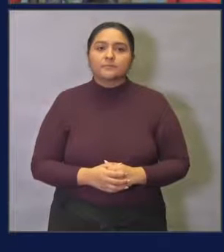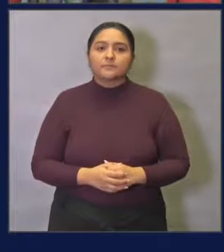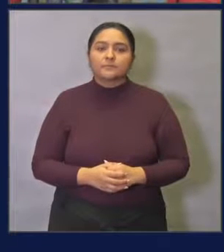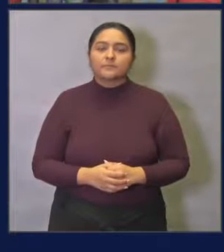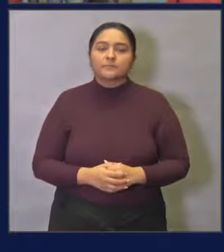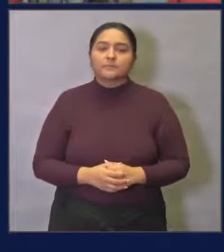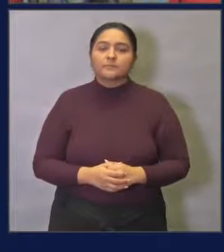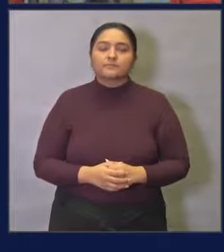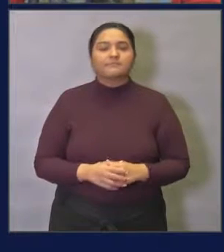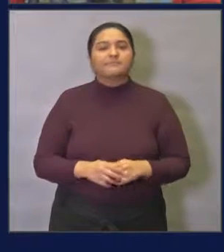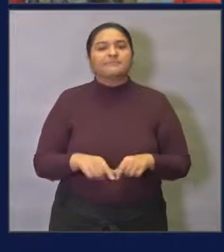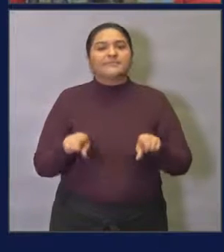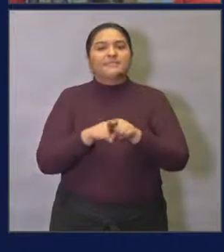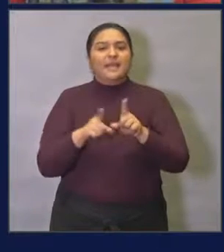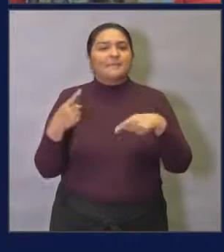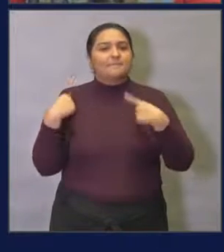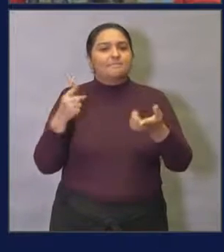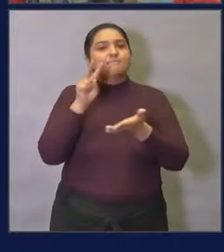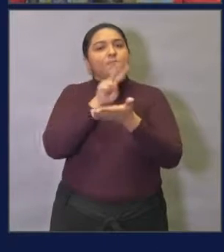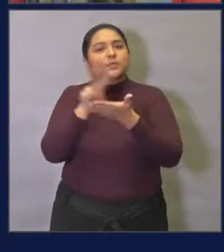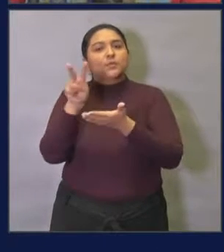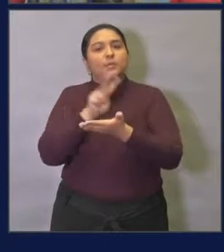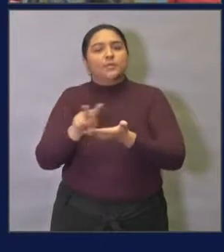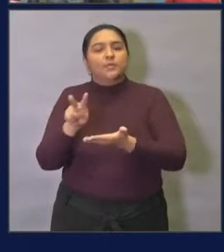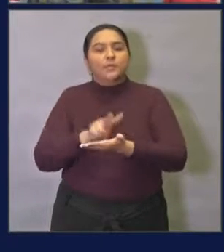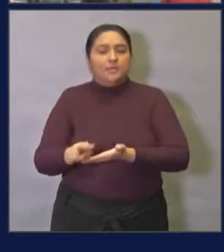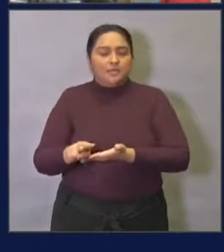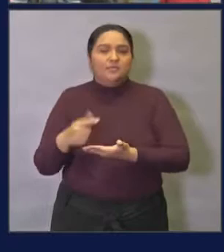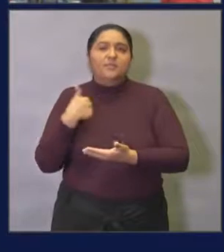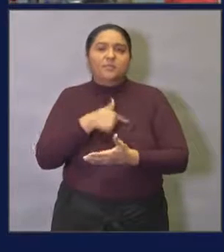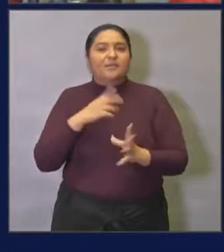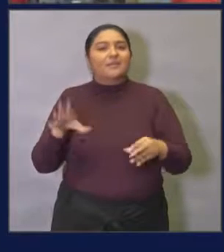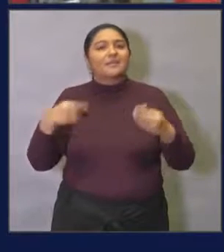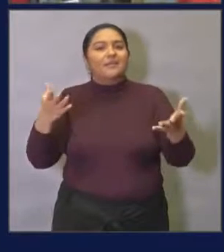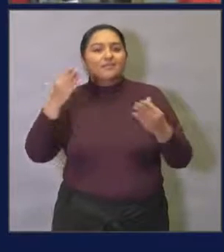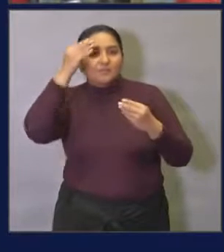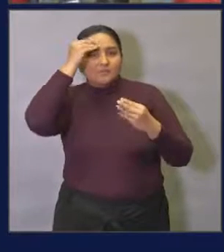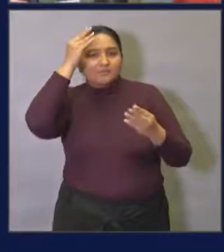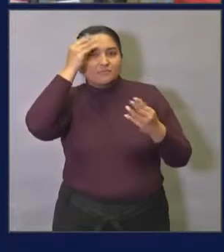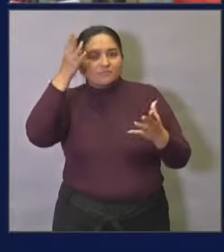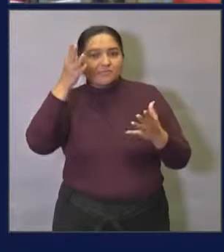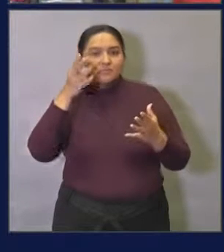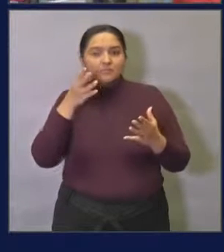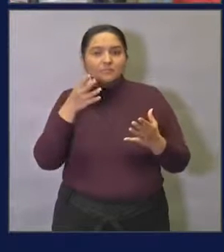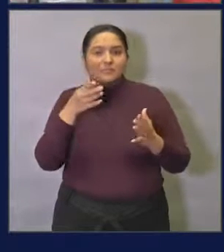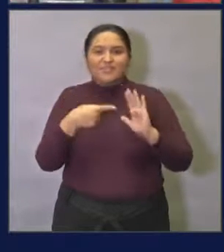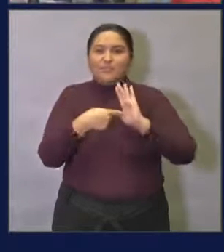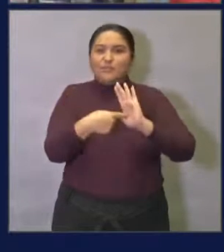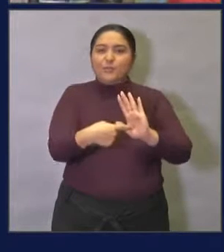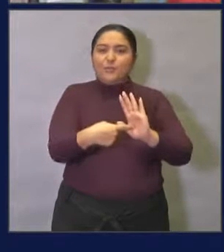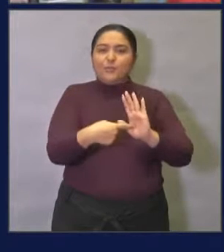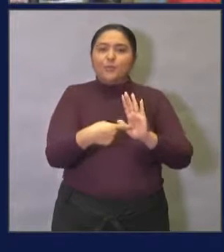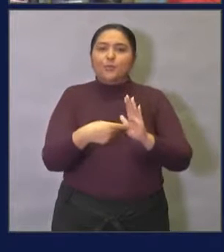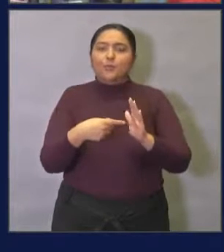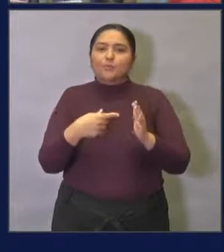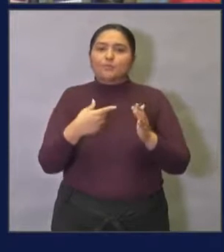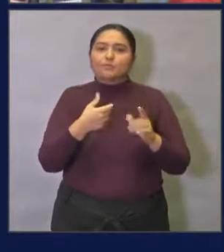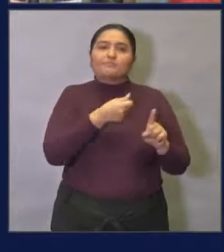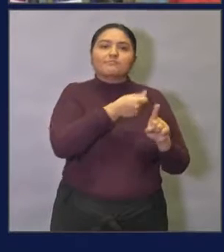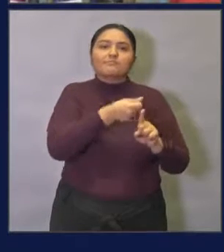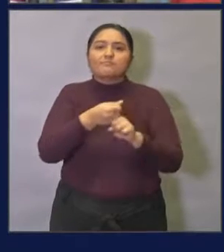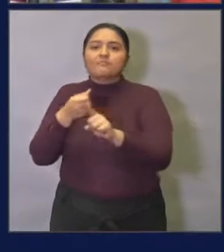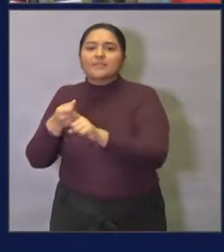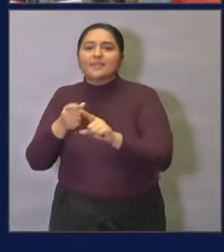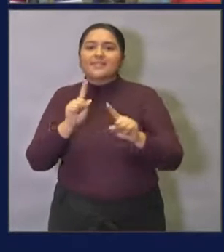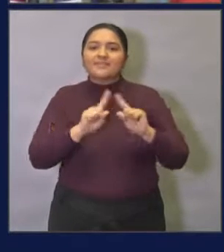hacemos cada 2 semanas, estamos compartiendo los datos que tenemos que muestran el impacto en diferentes grupos de